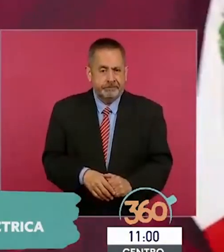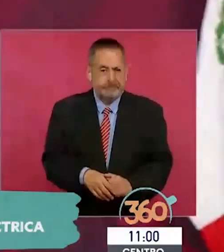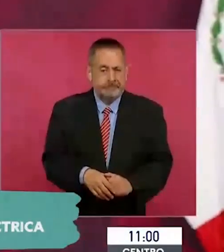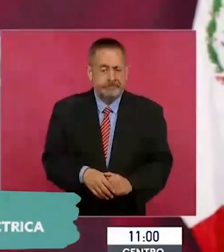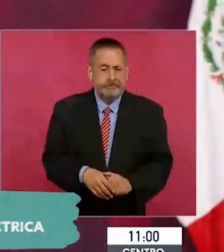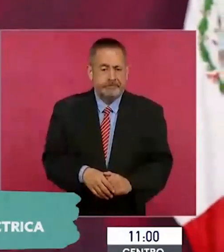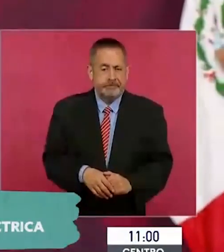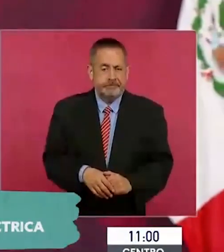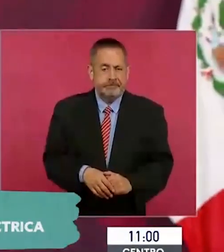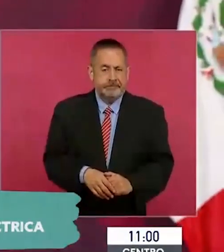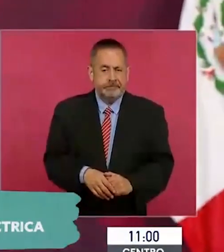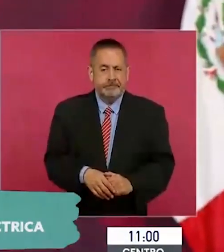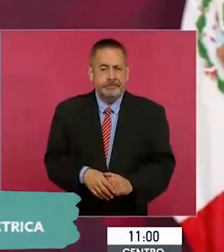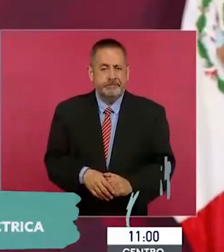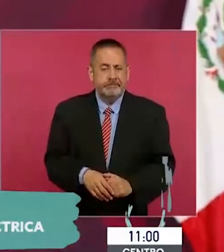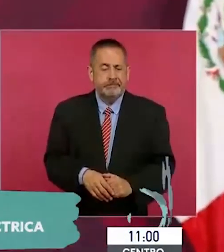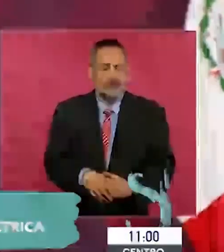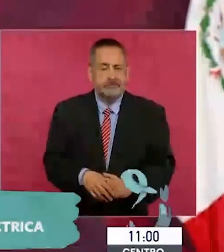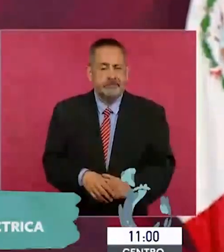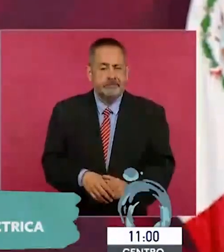no les